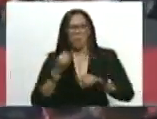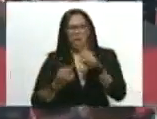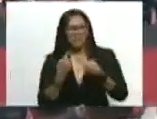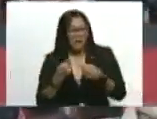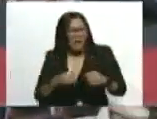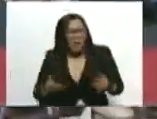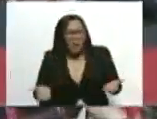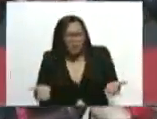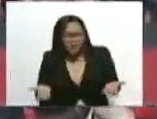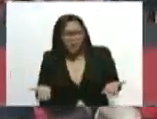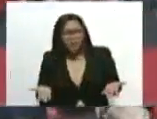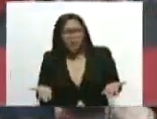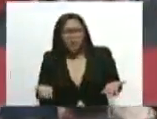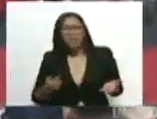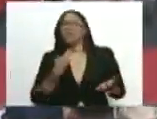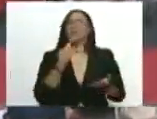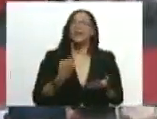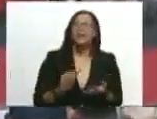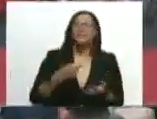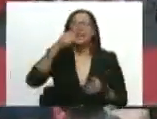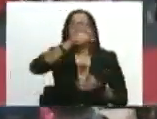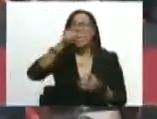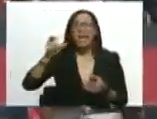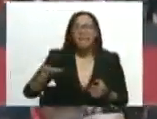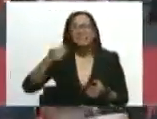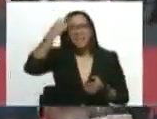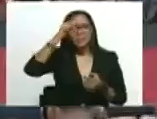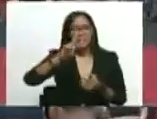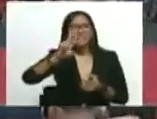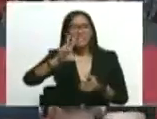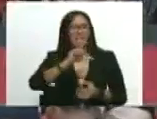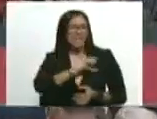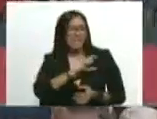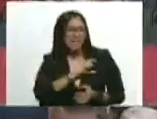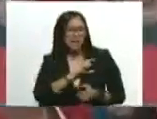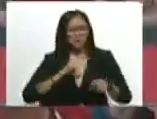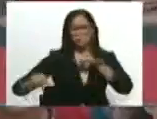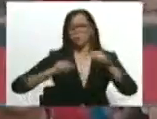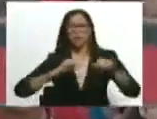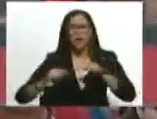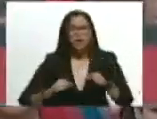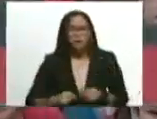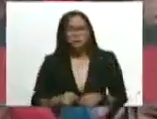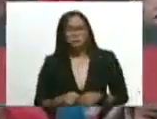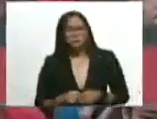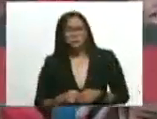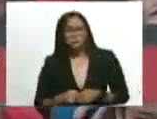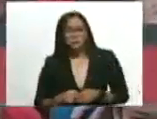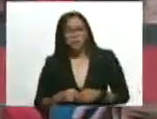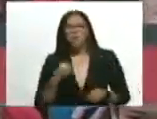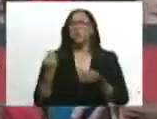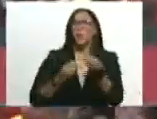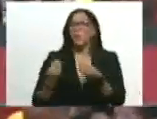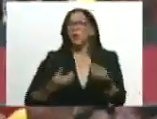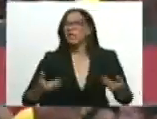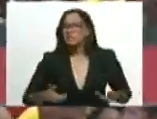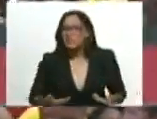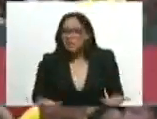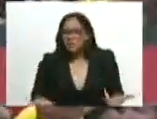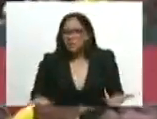le van a decir a la gente veintitrés de enero Cómo se va hasta el cobre Cómo se ha resistido